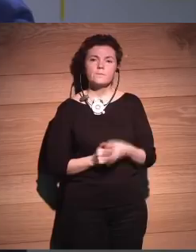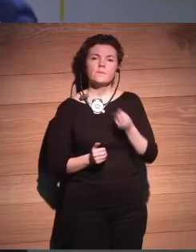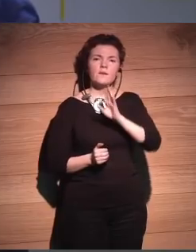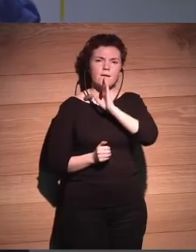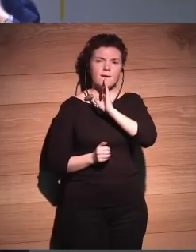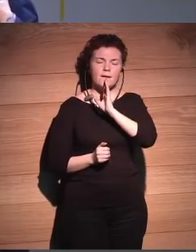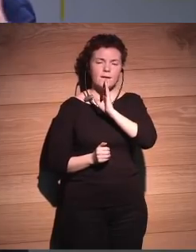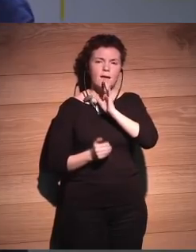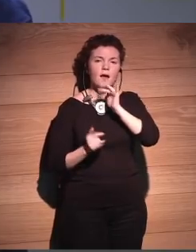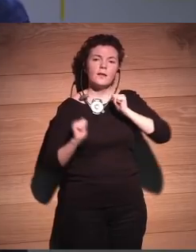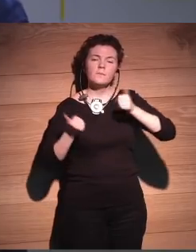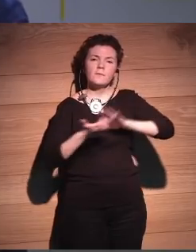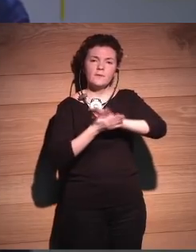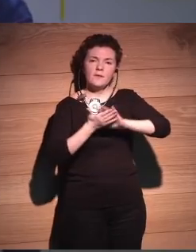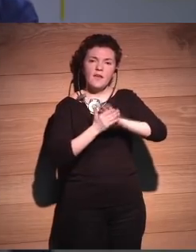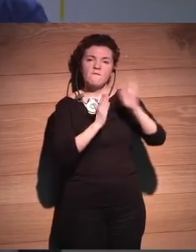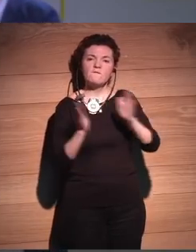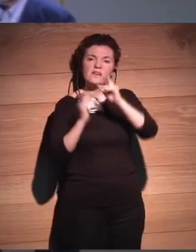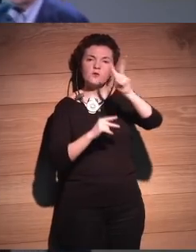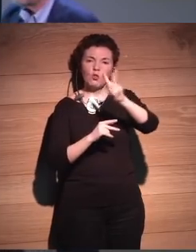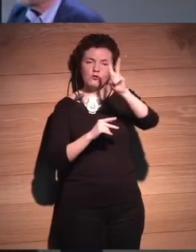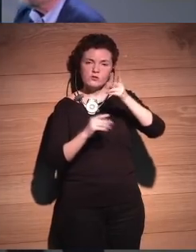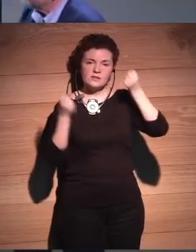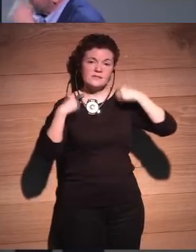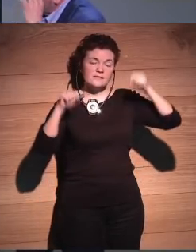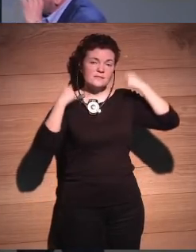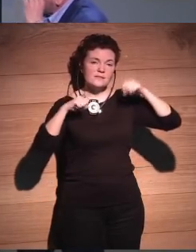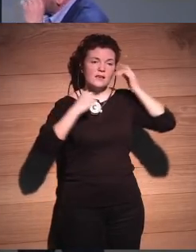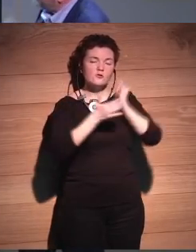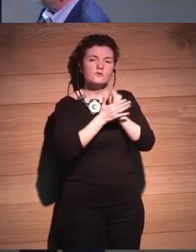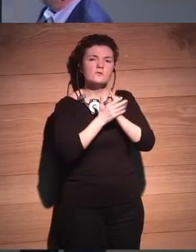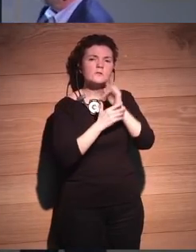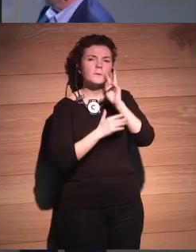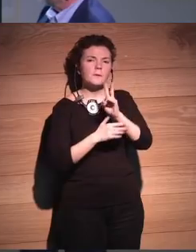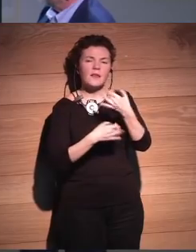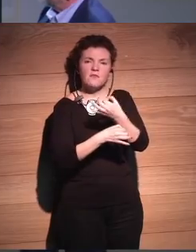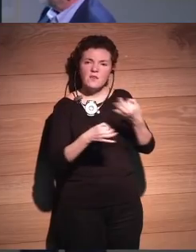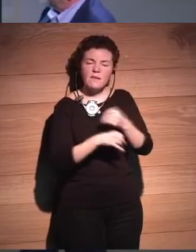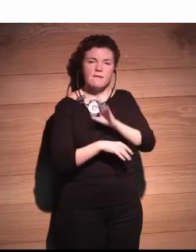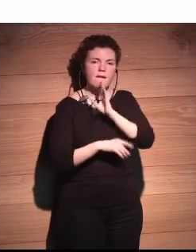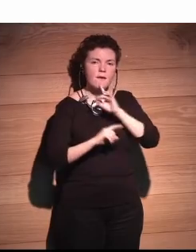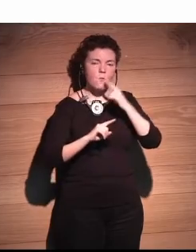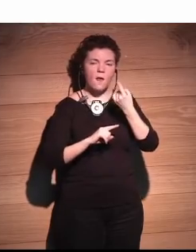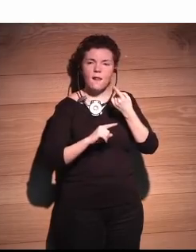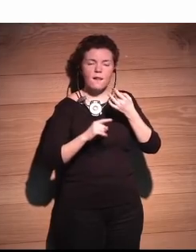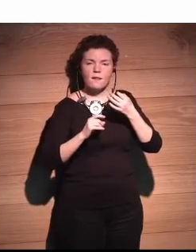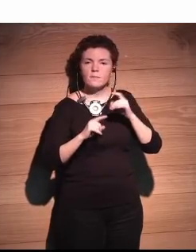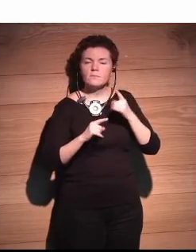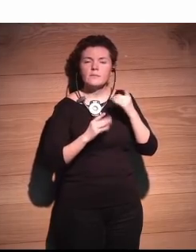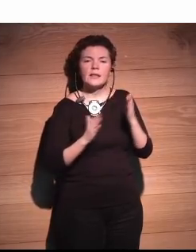como decía antes, ahora vamos a empezar la fase 2 de los ensayos y estamos viendo la eficacia igual que hicimos en el primer